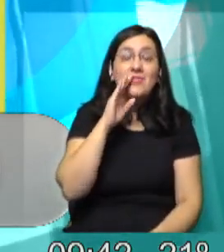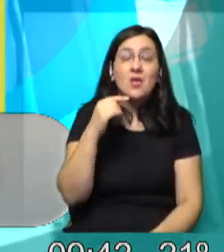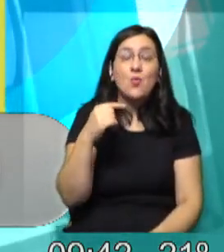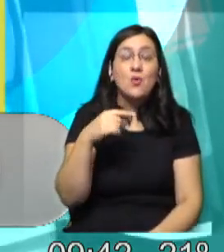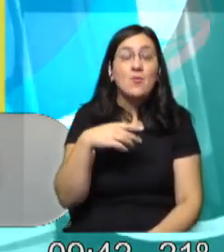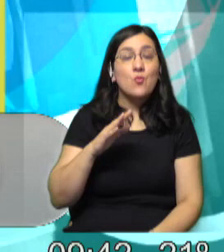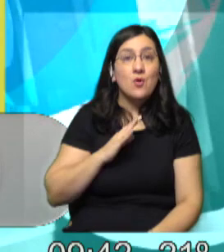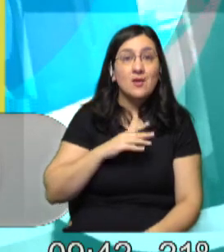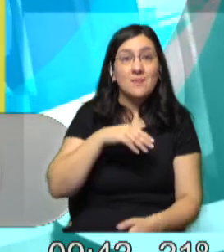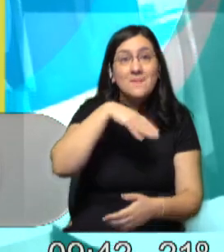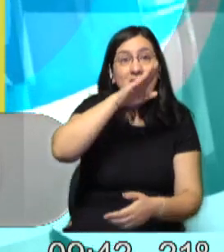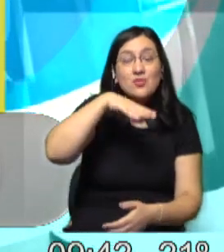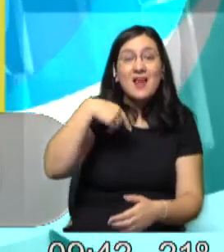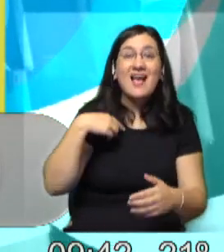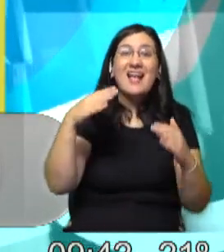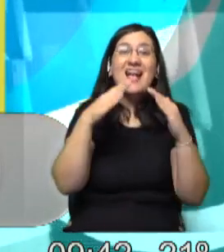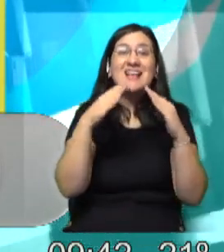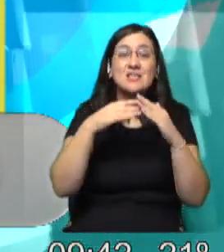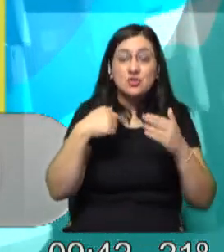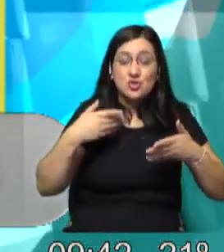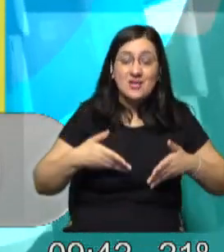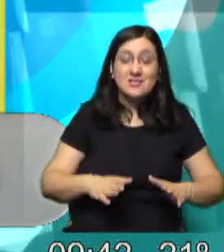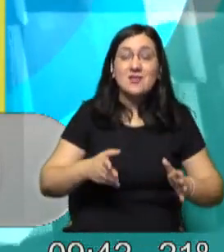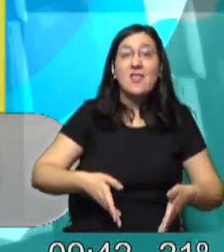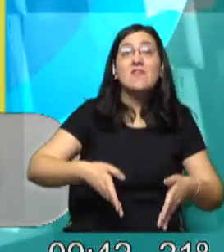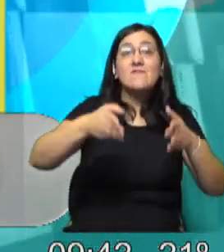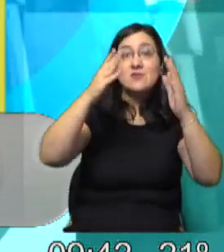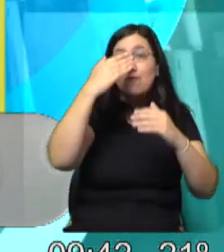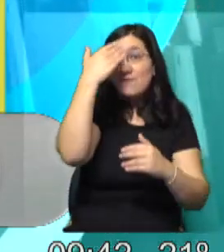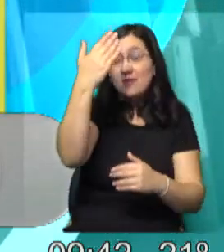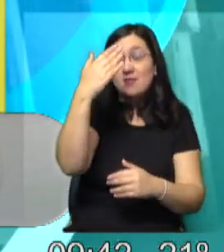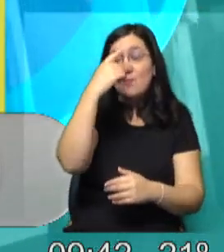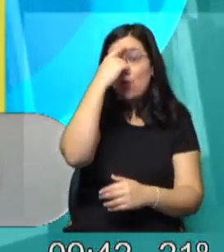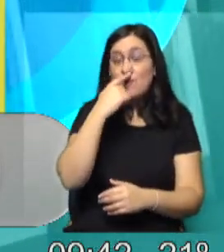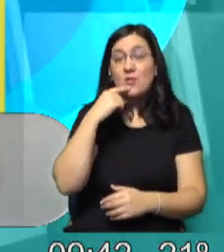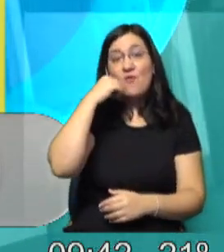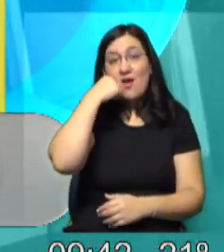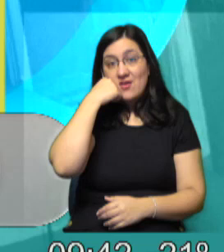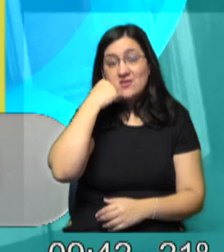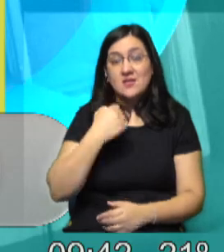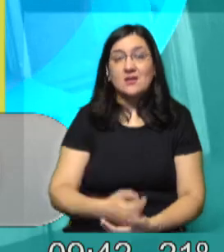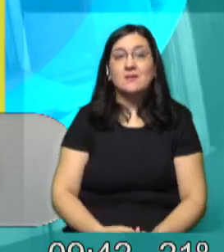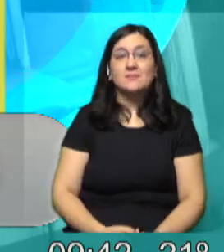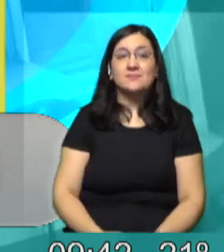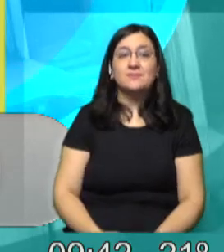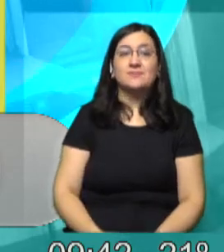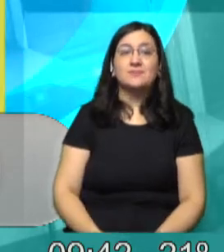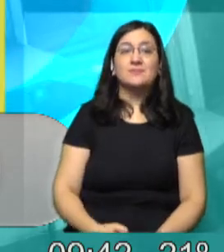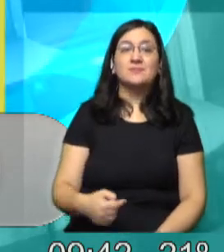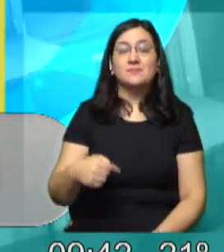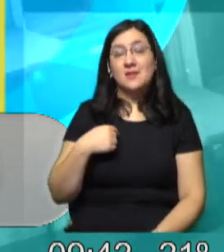casa donde nací el edificio donde nací en Luis Alberto de Herrera frente al monumento avle Así que lo tengo acá en casa Tengo mi